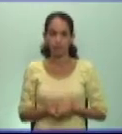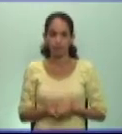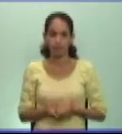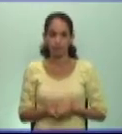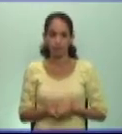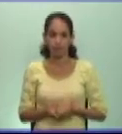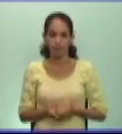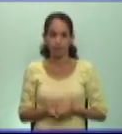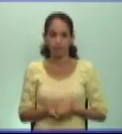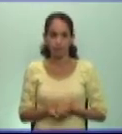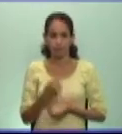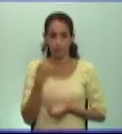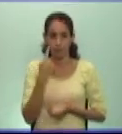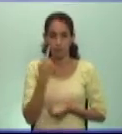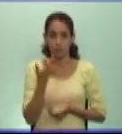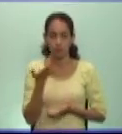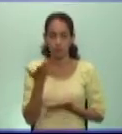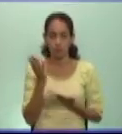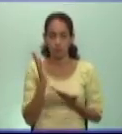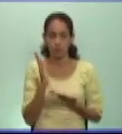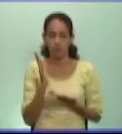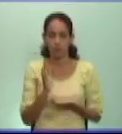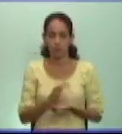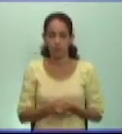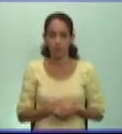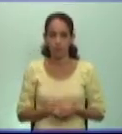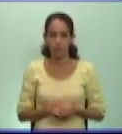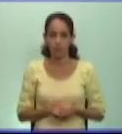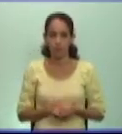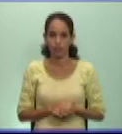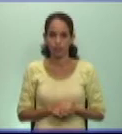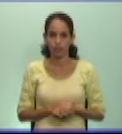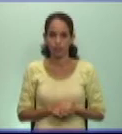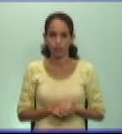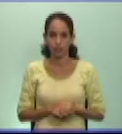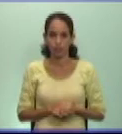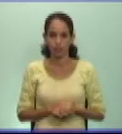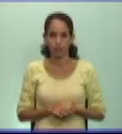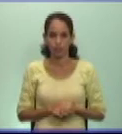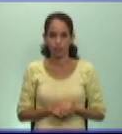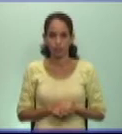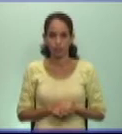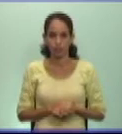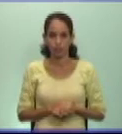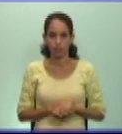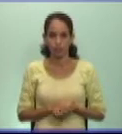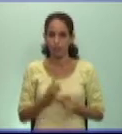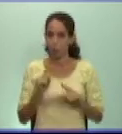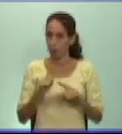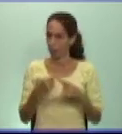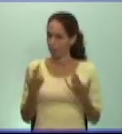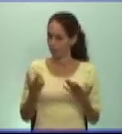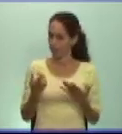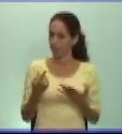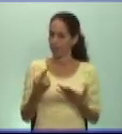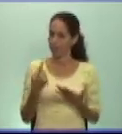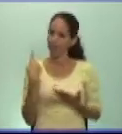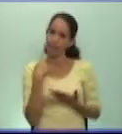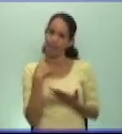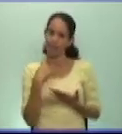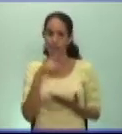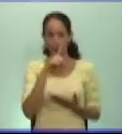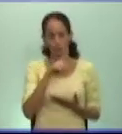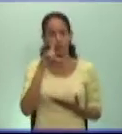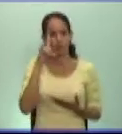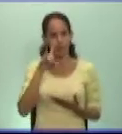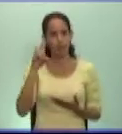actuación norteamericana ustedes pueden sacar por otros elementos. Quizás me digan, bueno, ¿y por qué llegamos hasta el 93 si el programa llega hasta